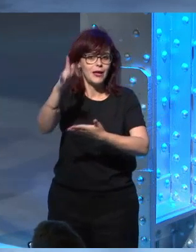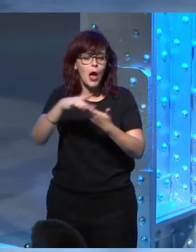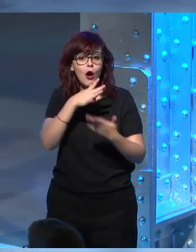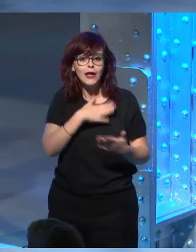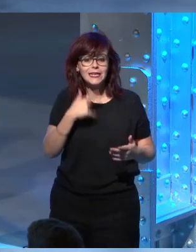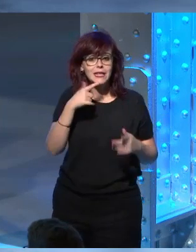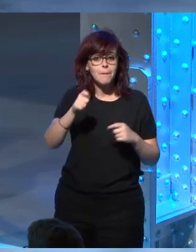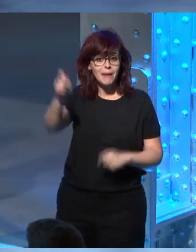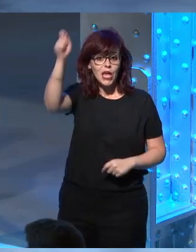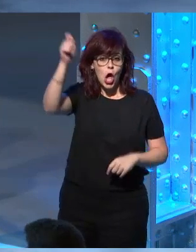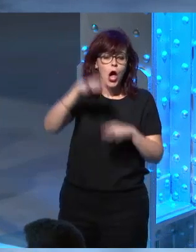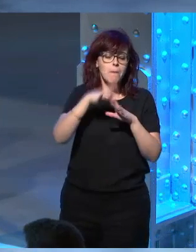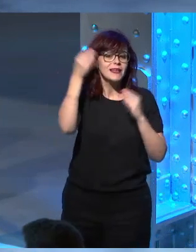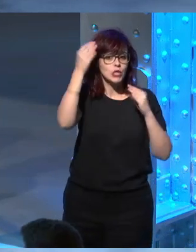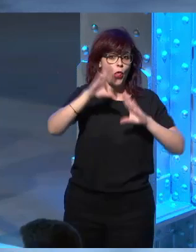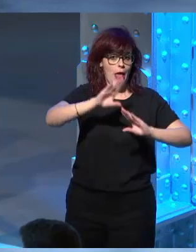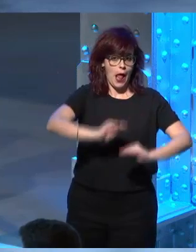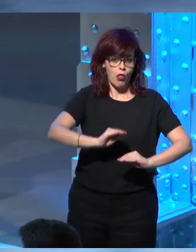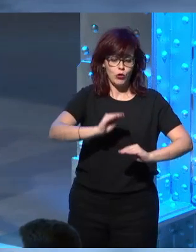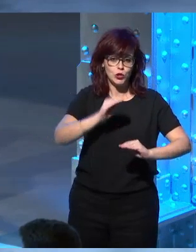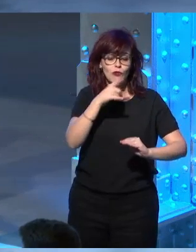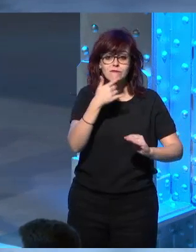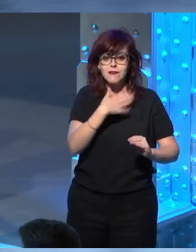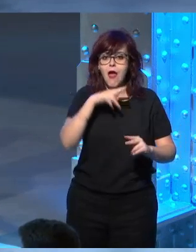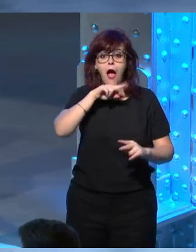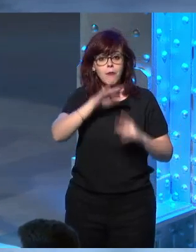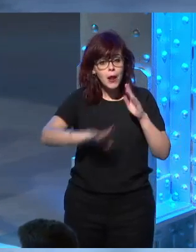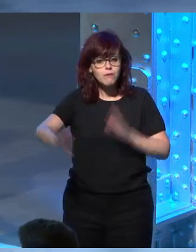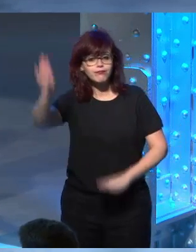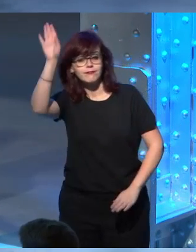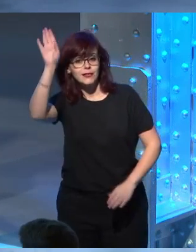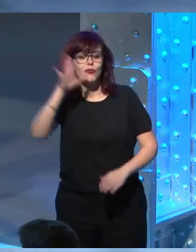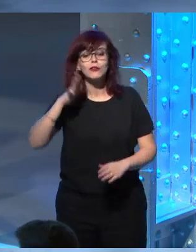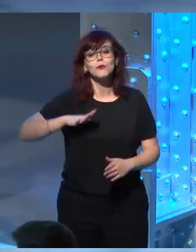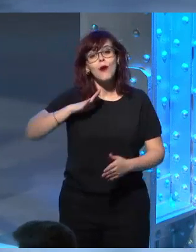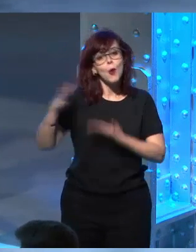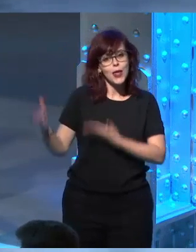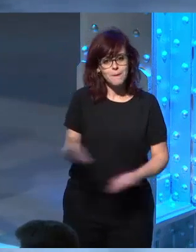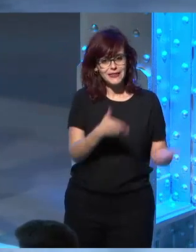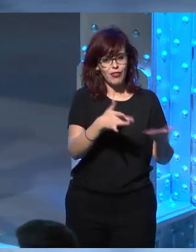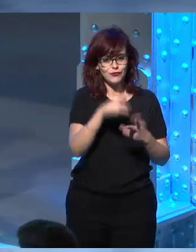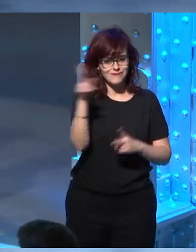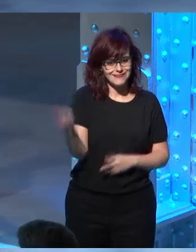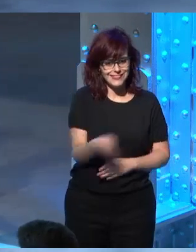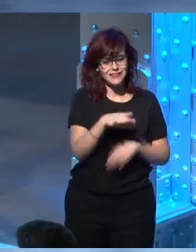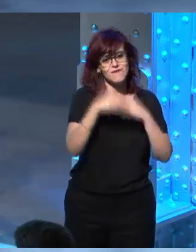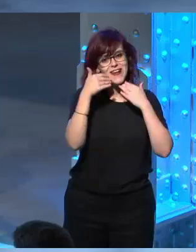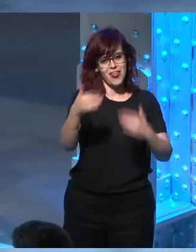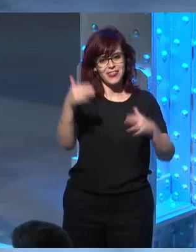el micro porque no sé si lo van a dejar abierto durante todo el rato y vamos a pedir que pasen nuestros siguientes invitados. Muchas